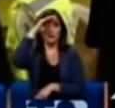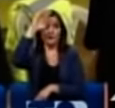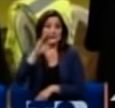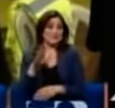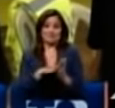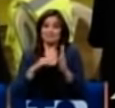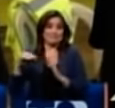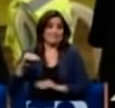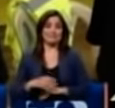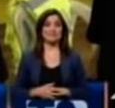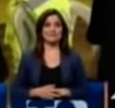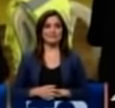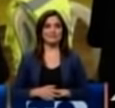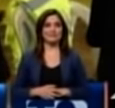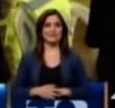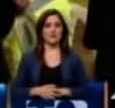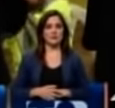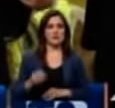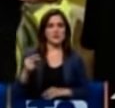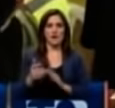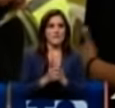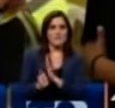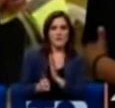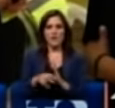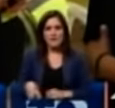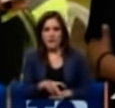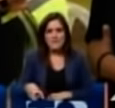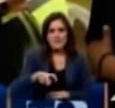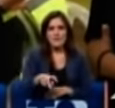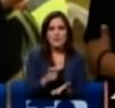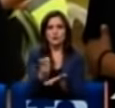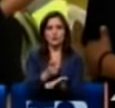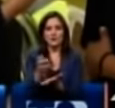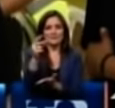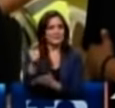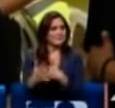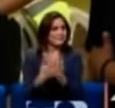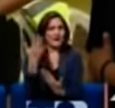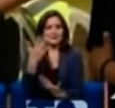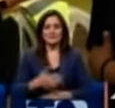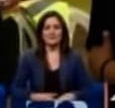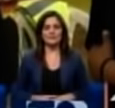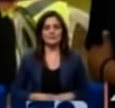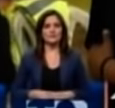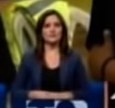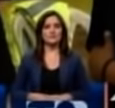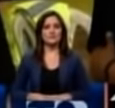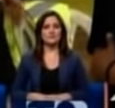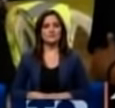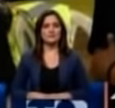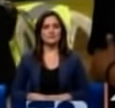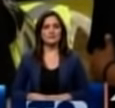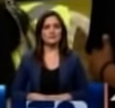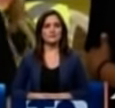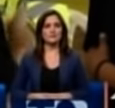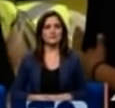a servir para moverse un poco más rápido, tener más agilidad al momento de una persecución y inclusive, diría yo,